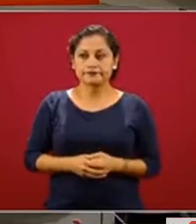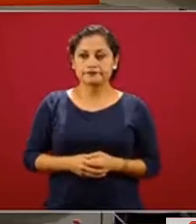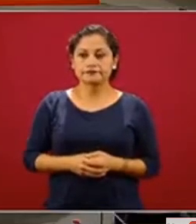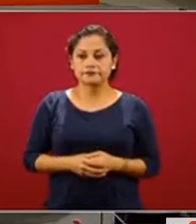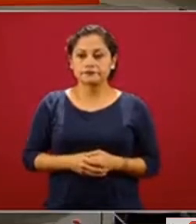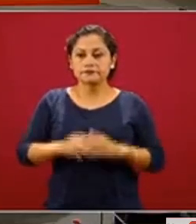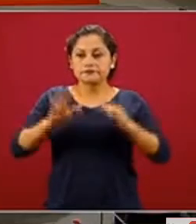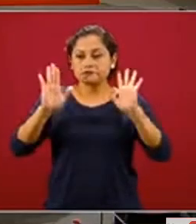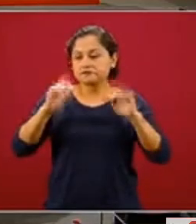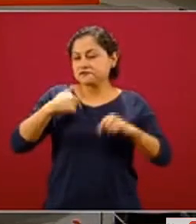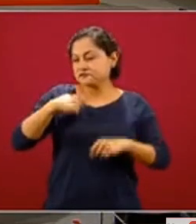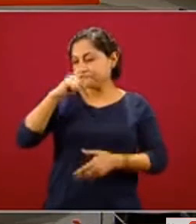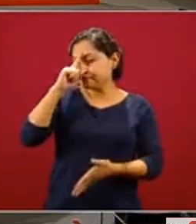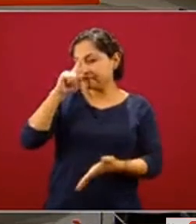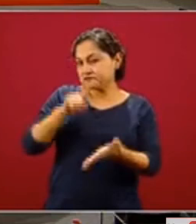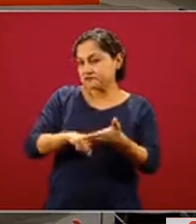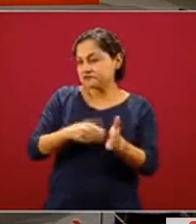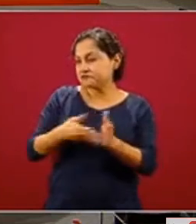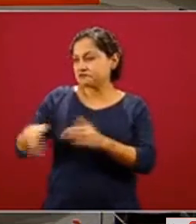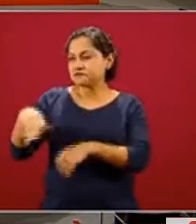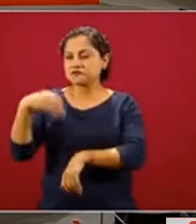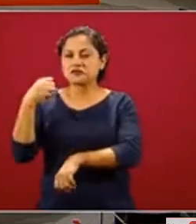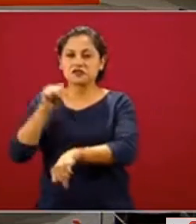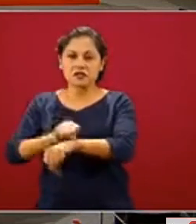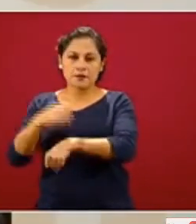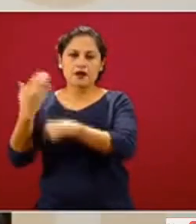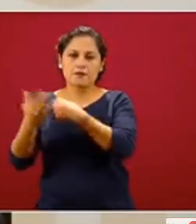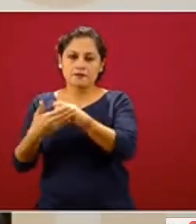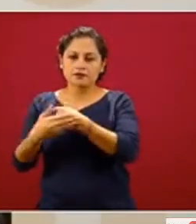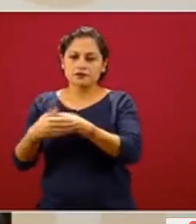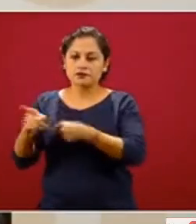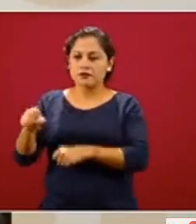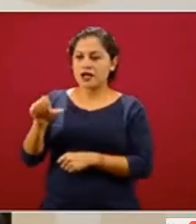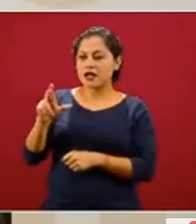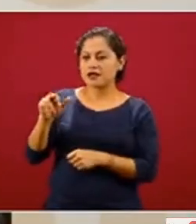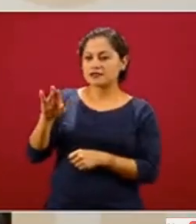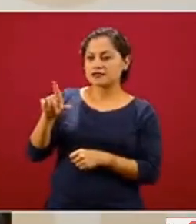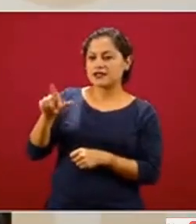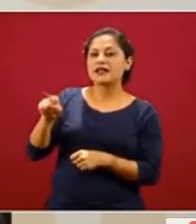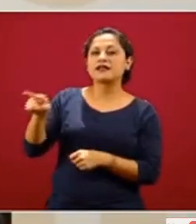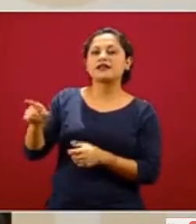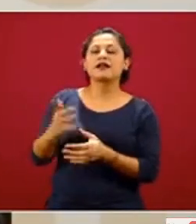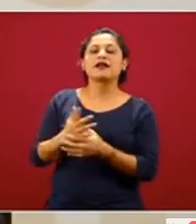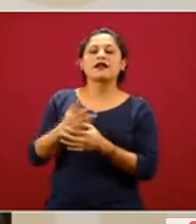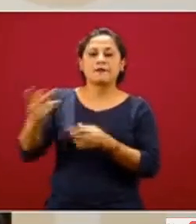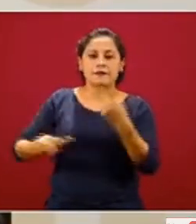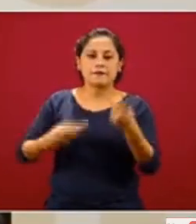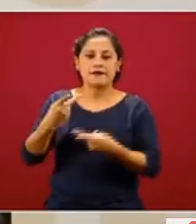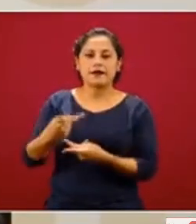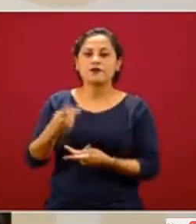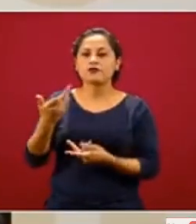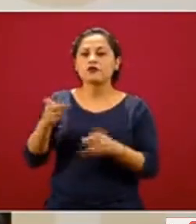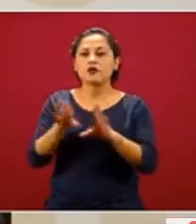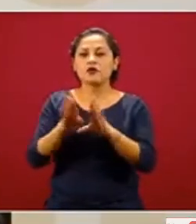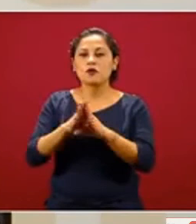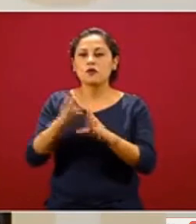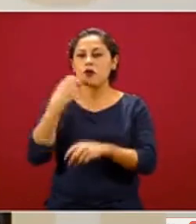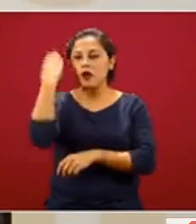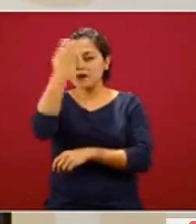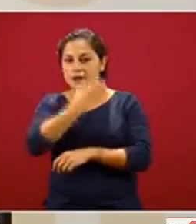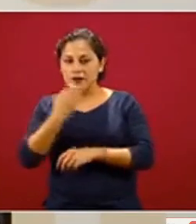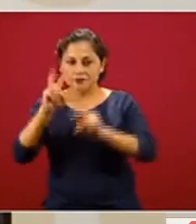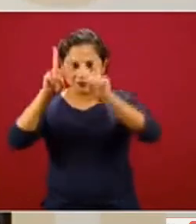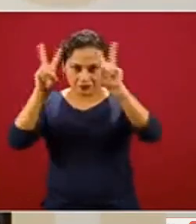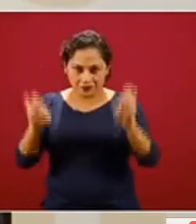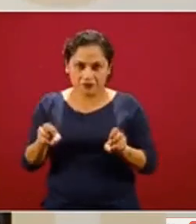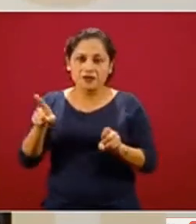Yo diría que en la próxima semana, en el curso de la próxima semana, le debo a Araceli todavía la de las pruebas, la teoría de las pruebas diagnósticas, entonces a